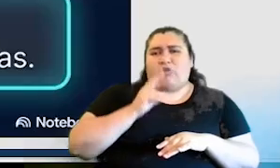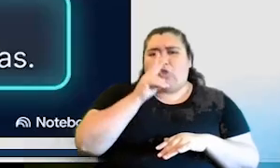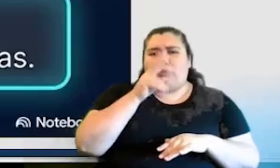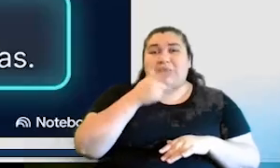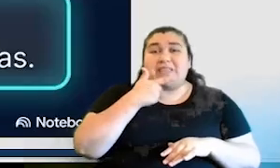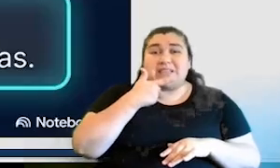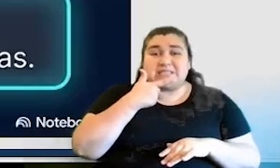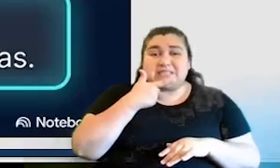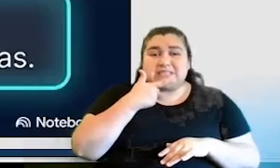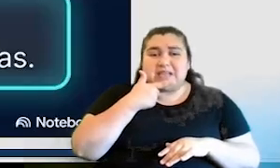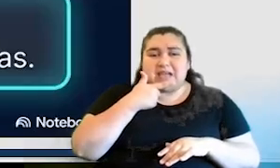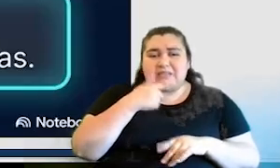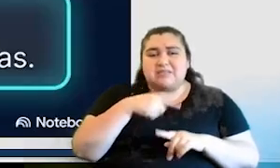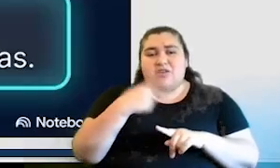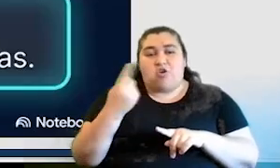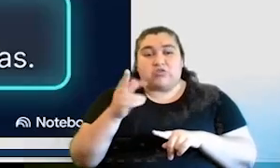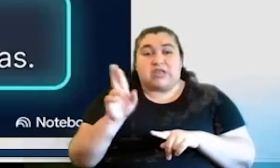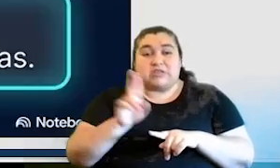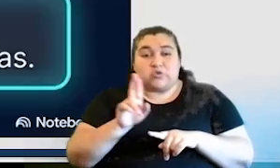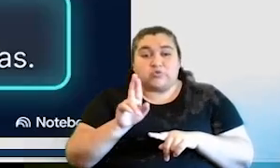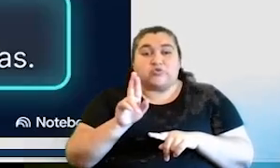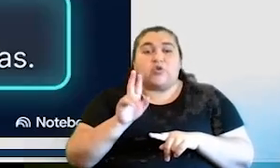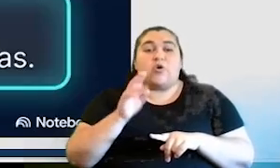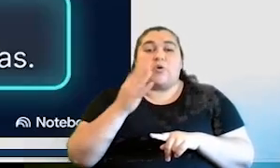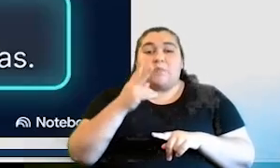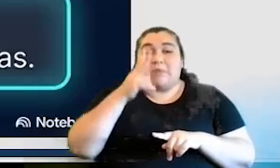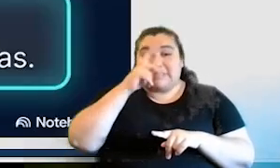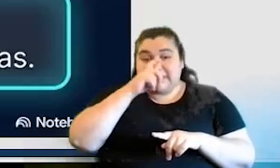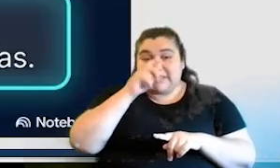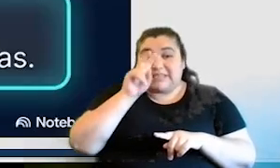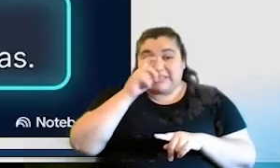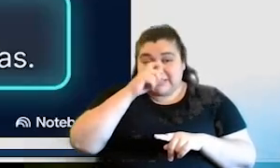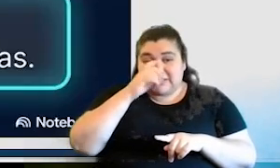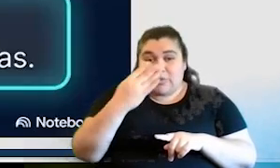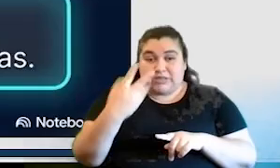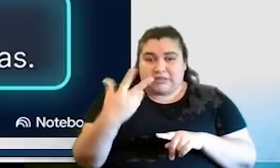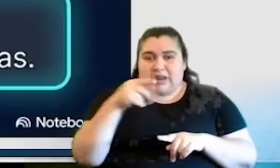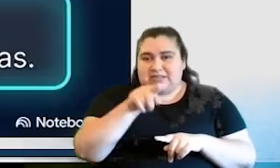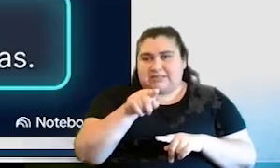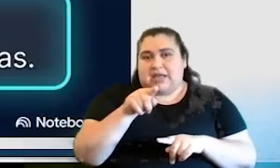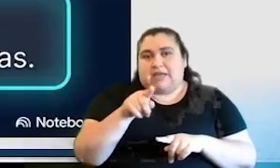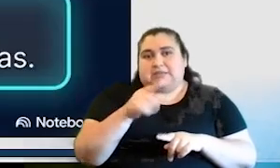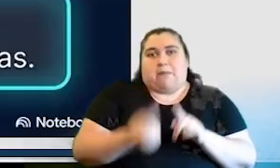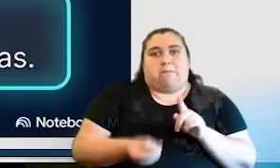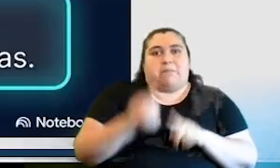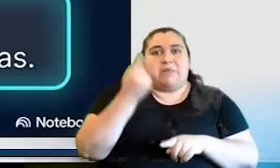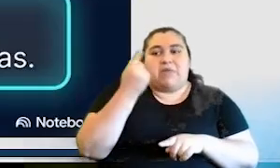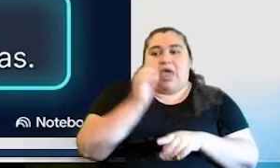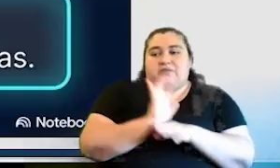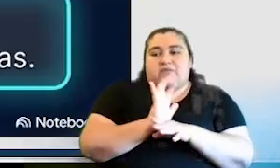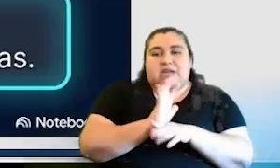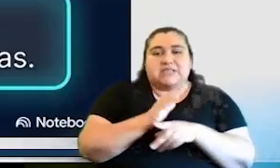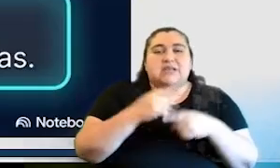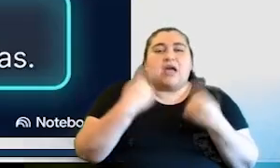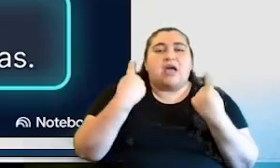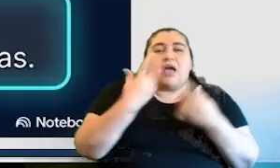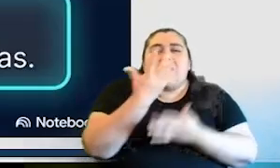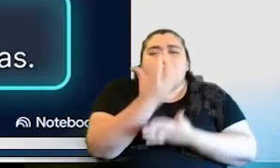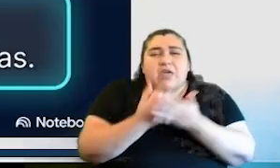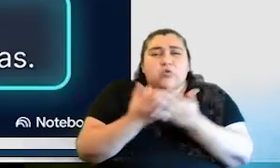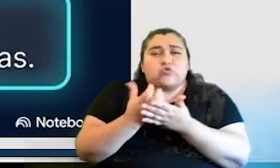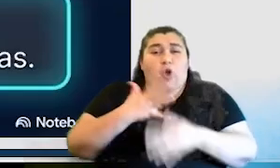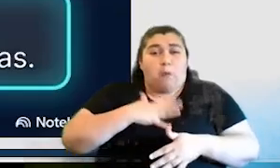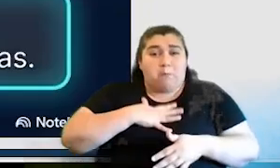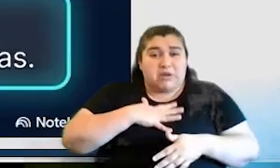2017 con la 27346, que fue una ley que por primera vez ajustó las deducciones personales que venían teniendo un